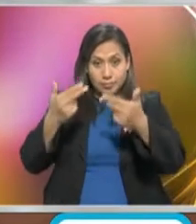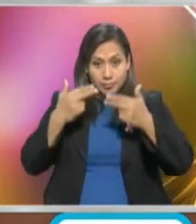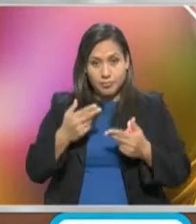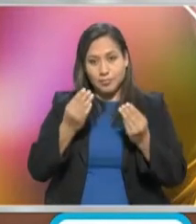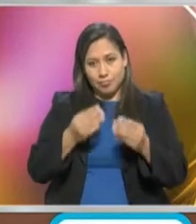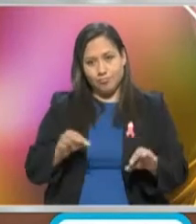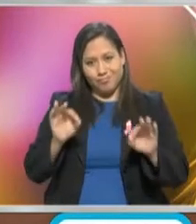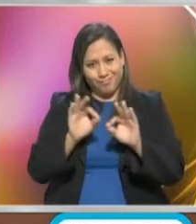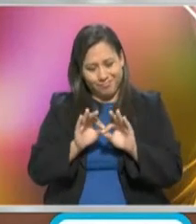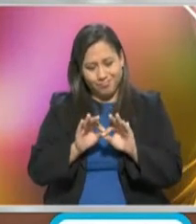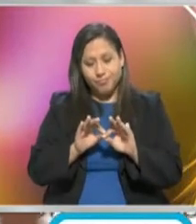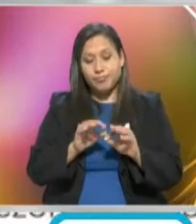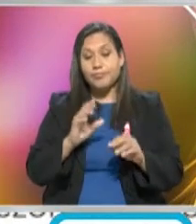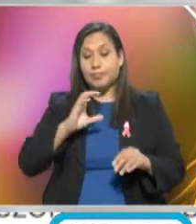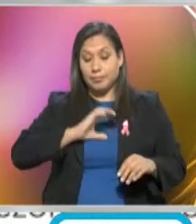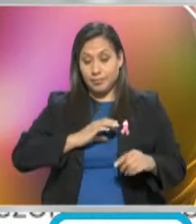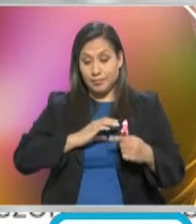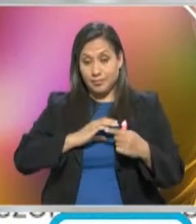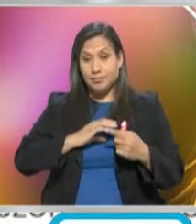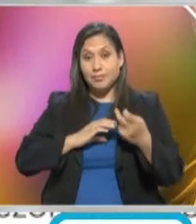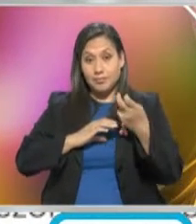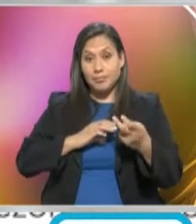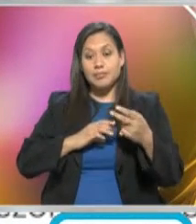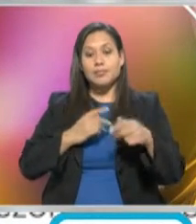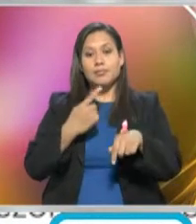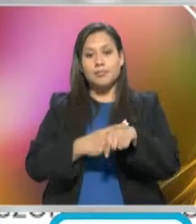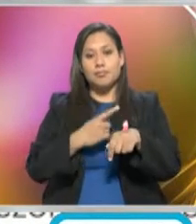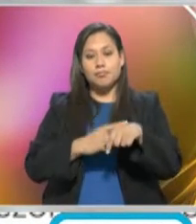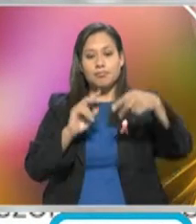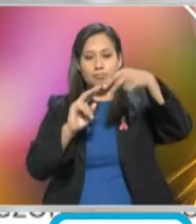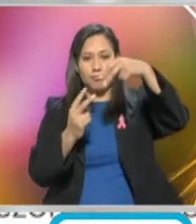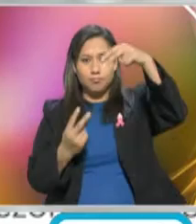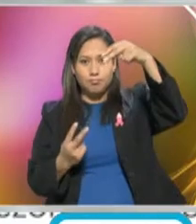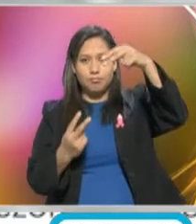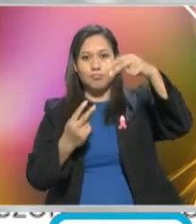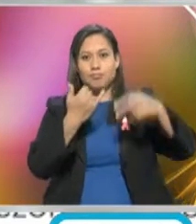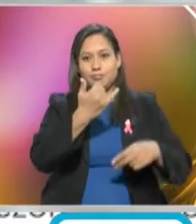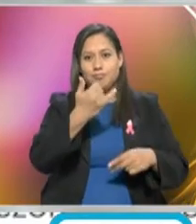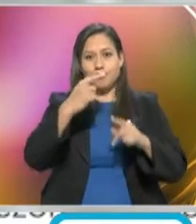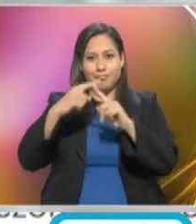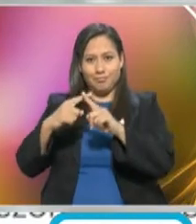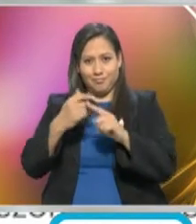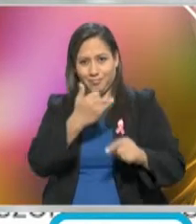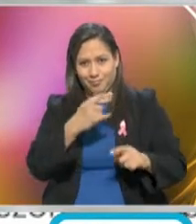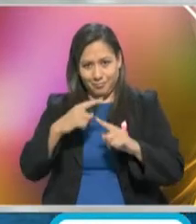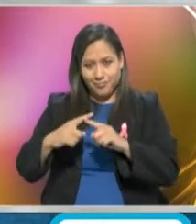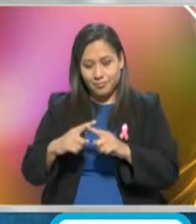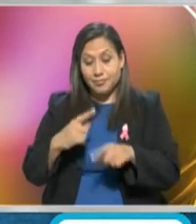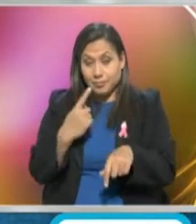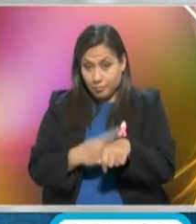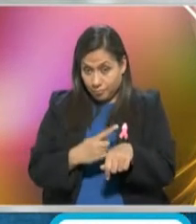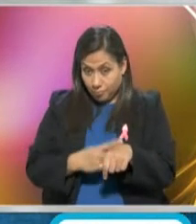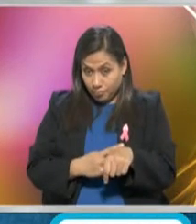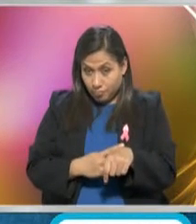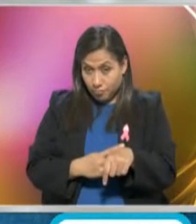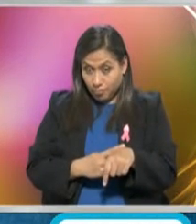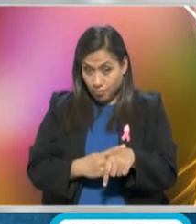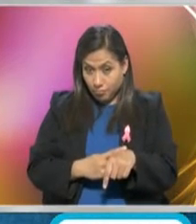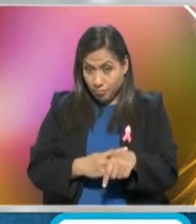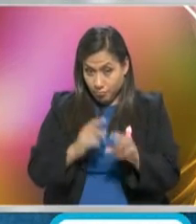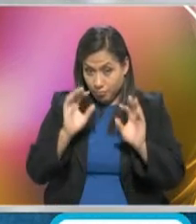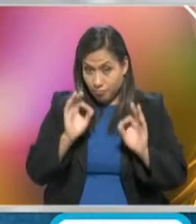determinante. El cáncer es una enfermedad genética. Esto quiere decir que quien se enferma realmente en esta